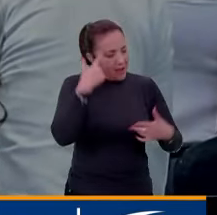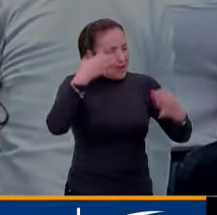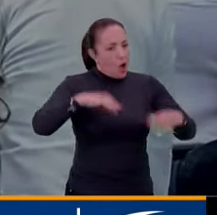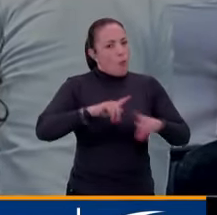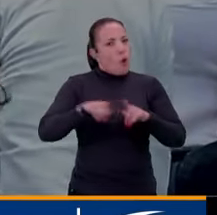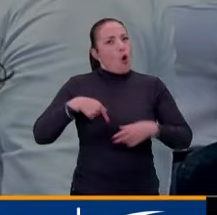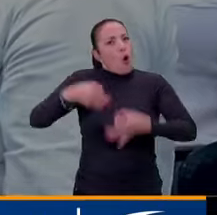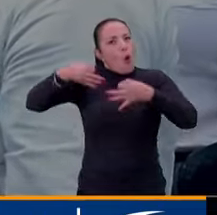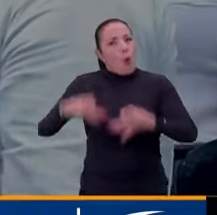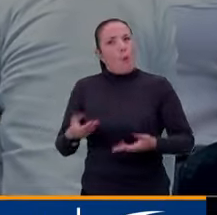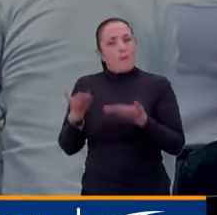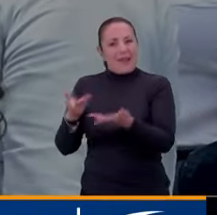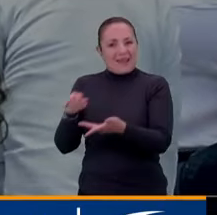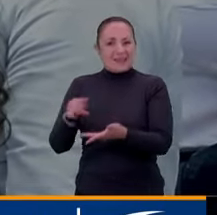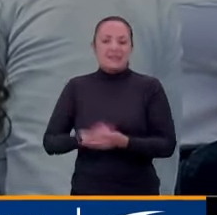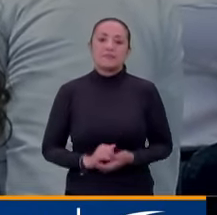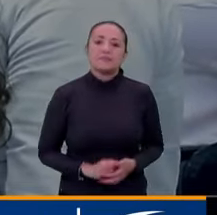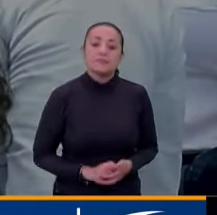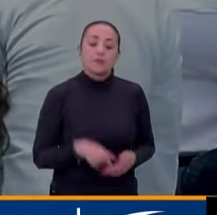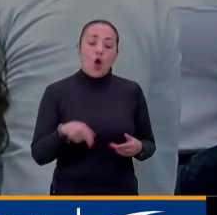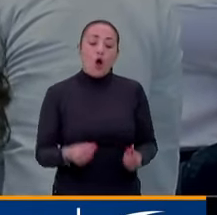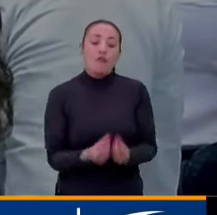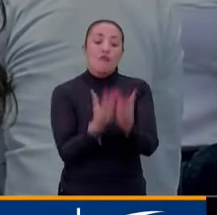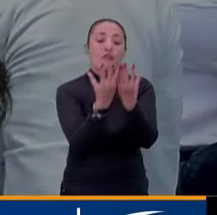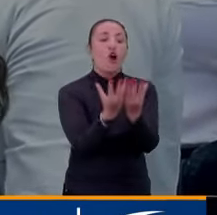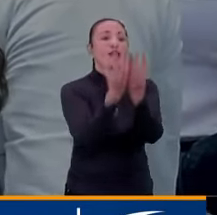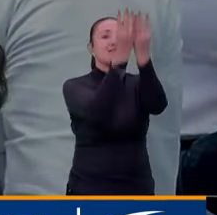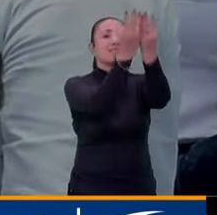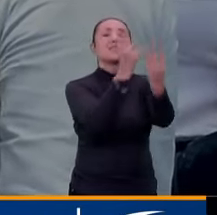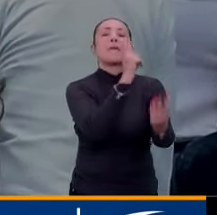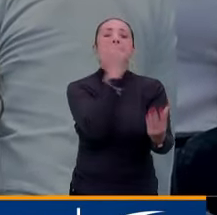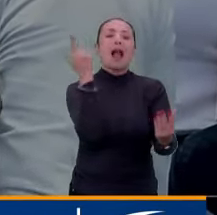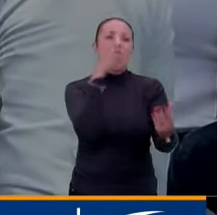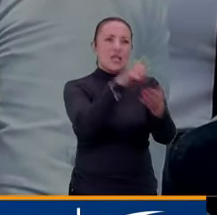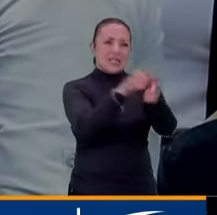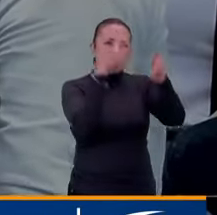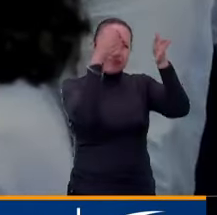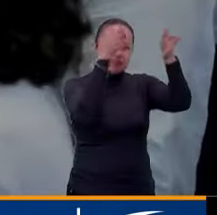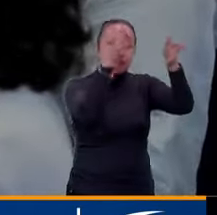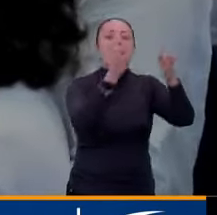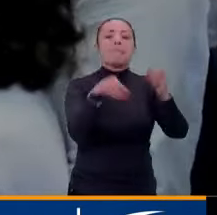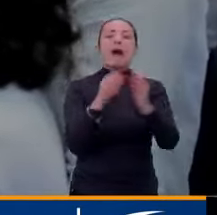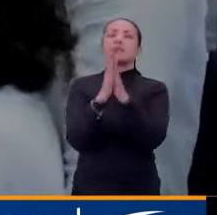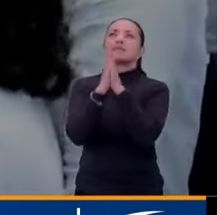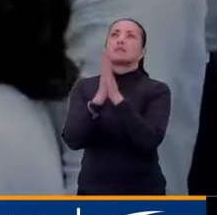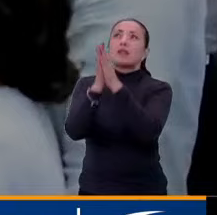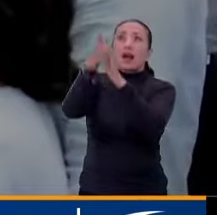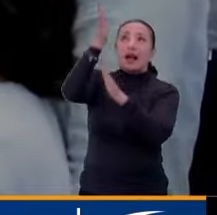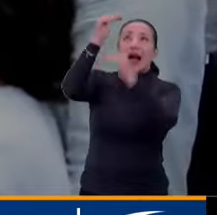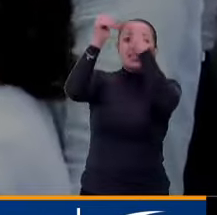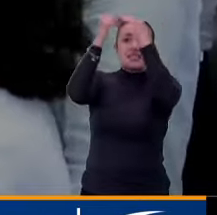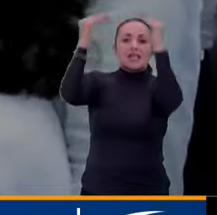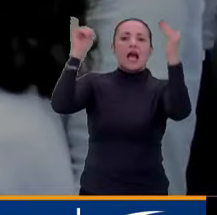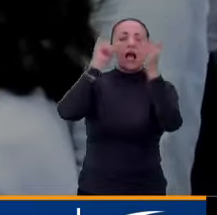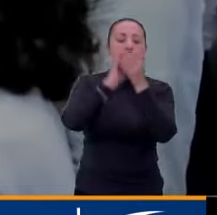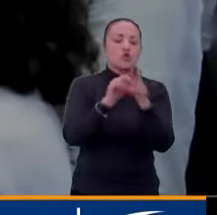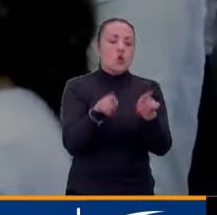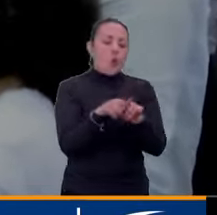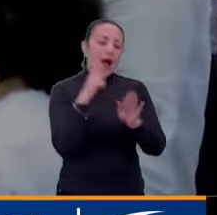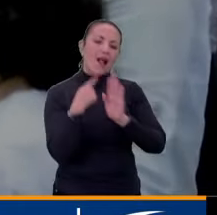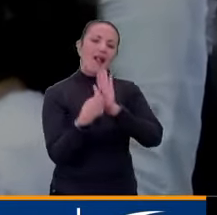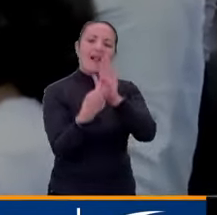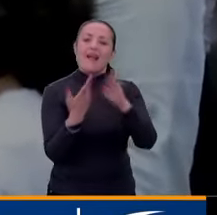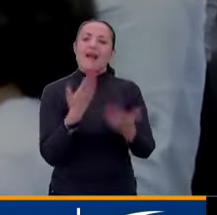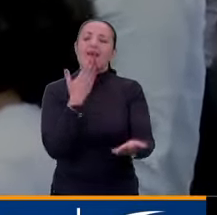vida las flores blancas que hoy reposan en su tumba y una oración que se eleva al cielo son la muestra de agradecimiento de que después de